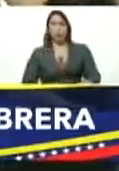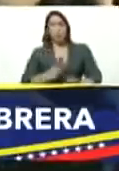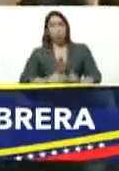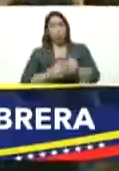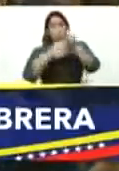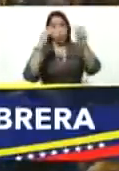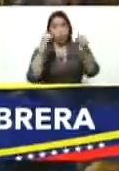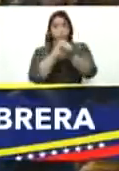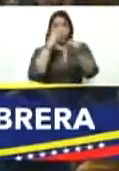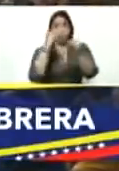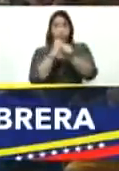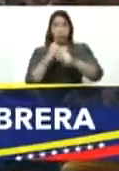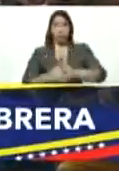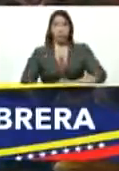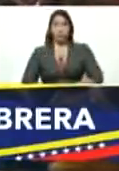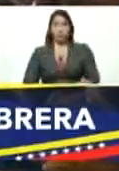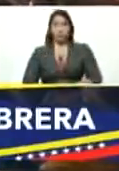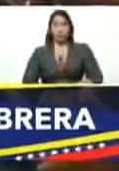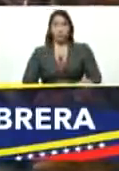obrera